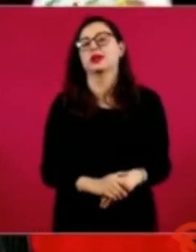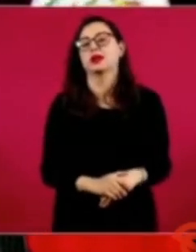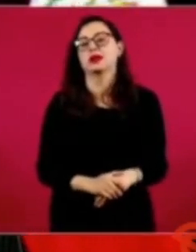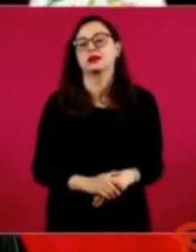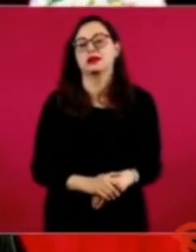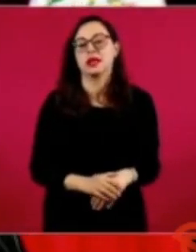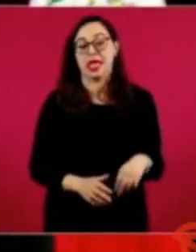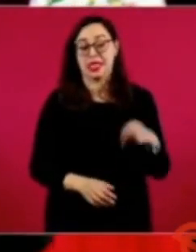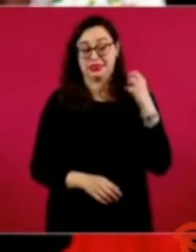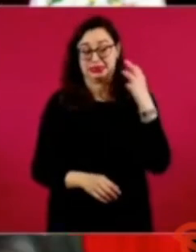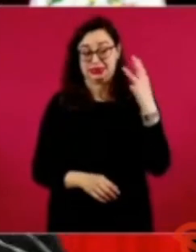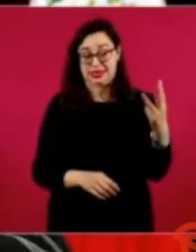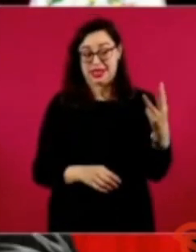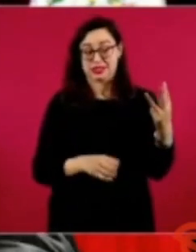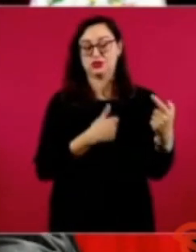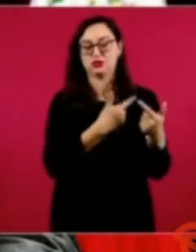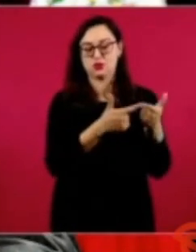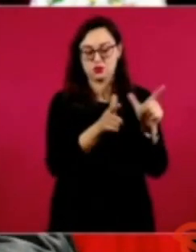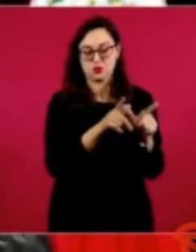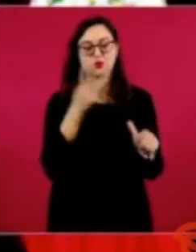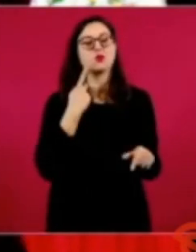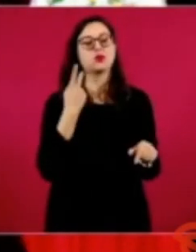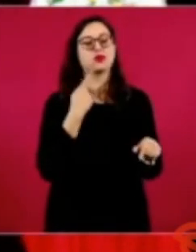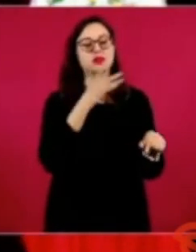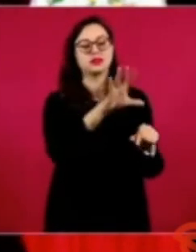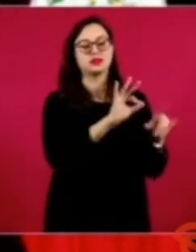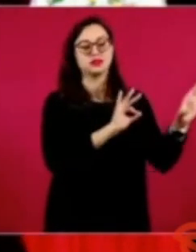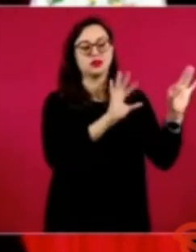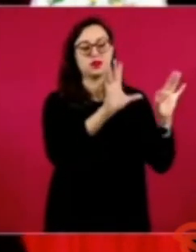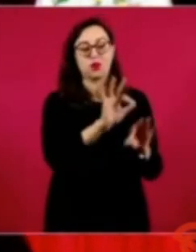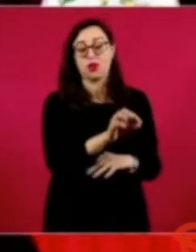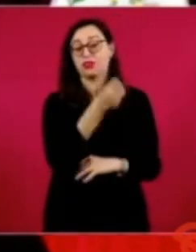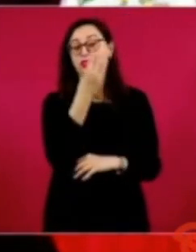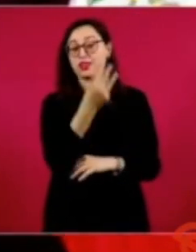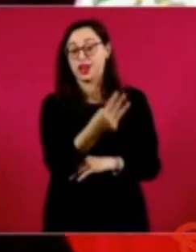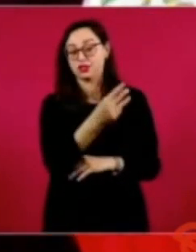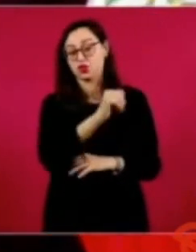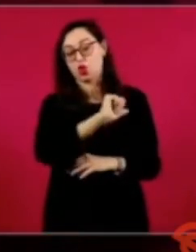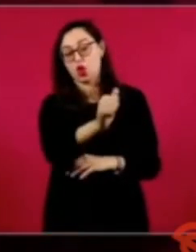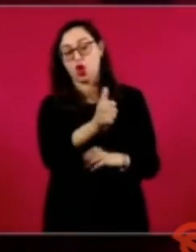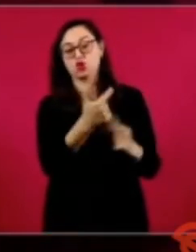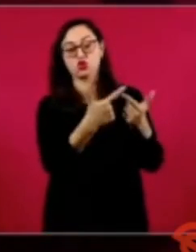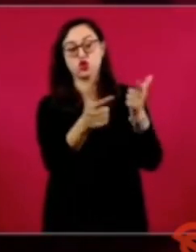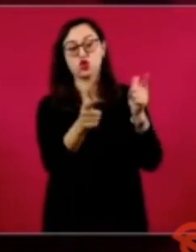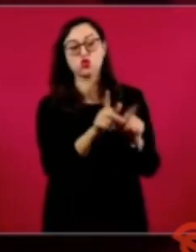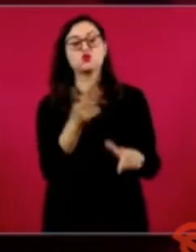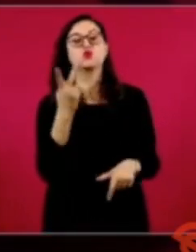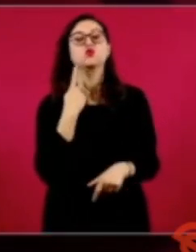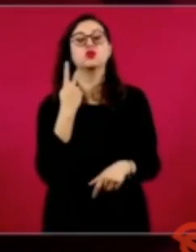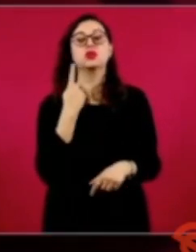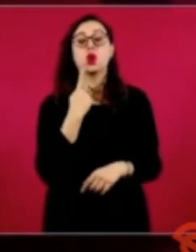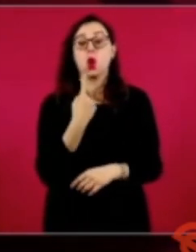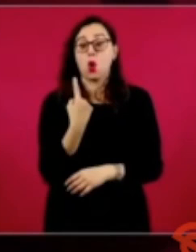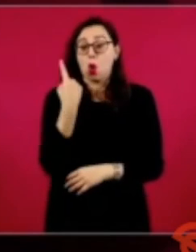3 para un partido, 3 para otro partido y 1 para un partido menor.